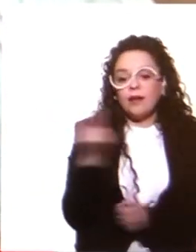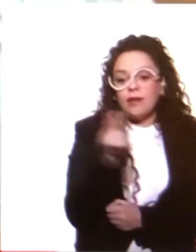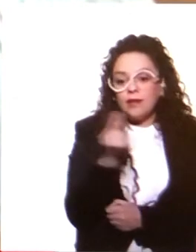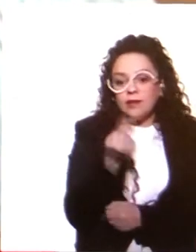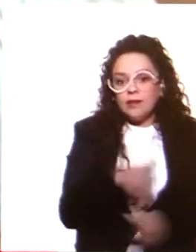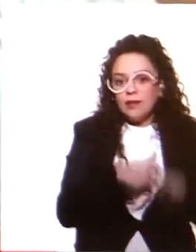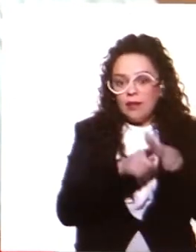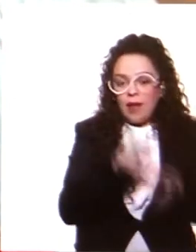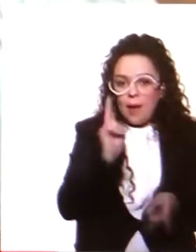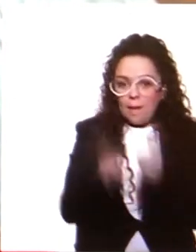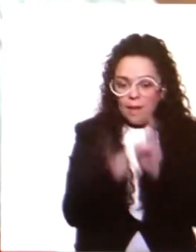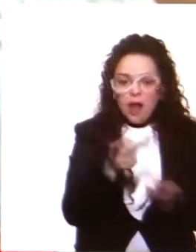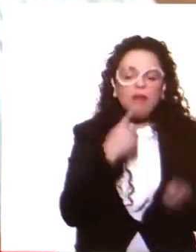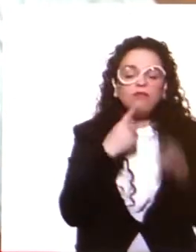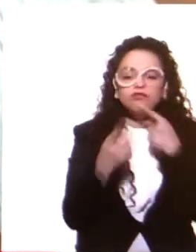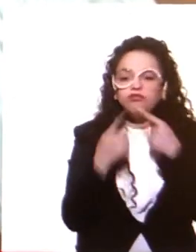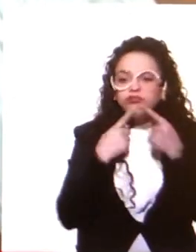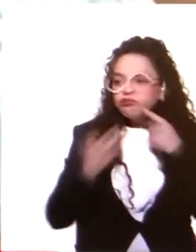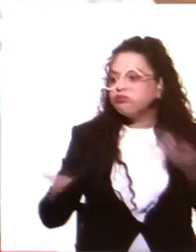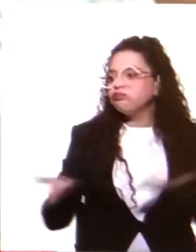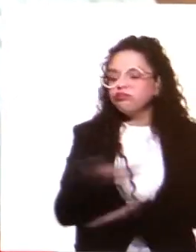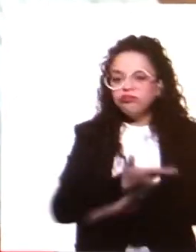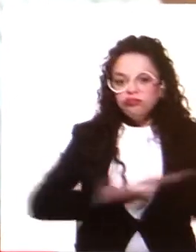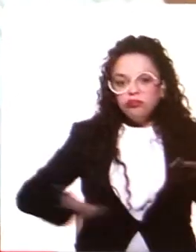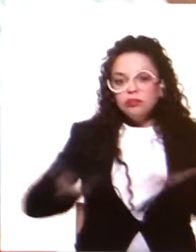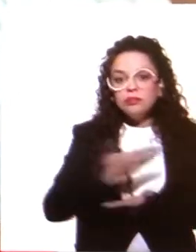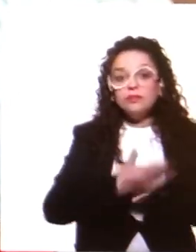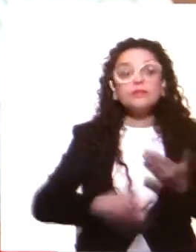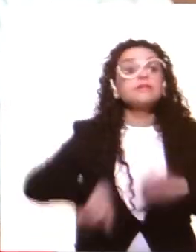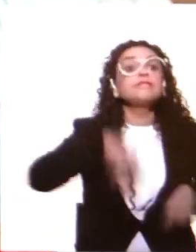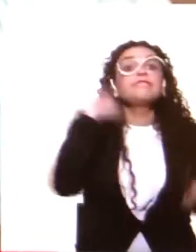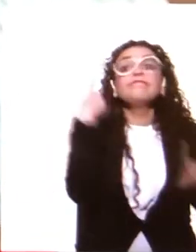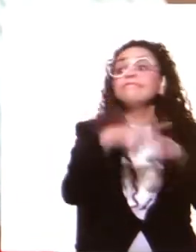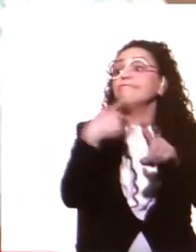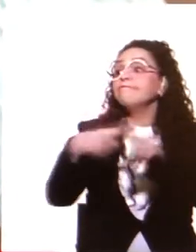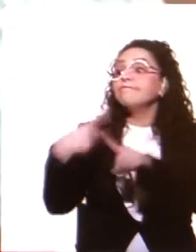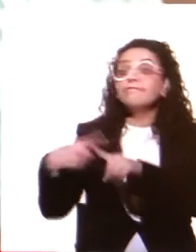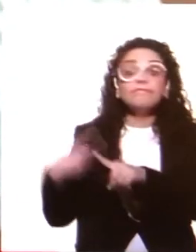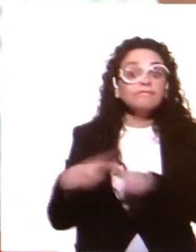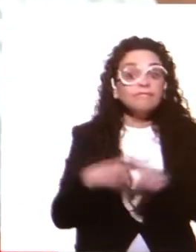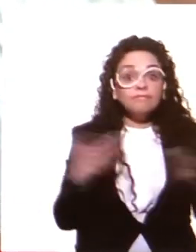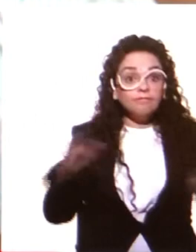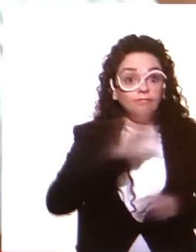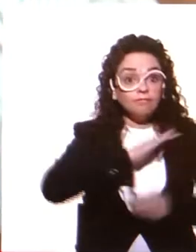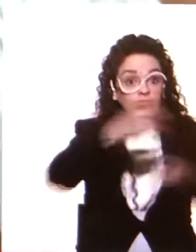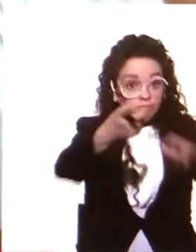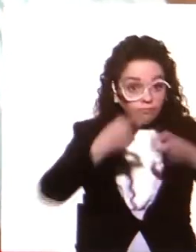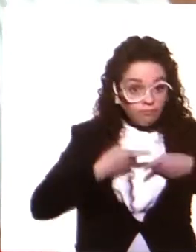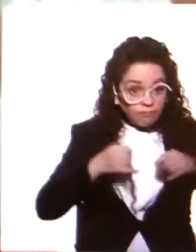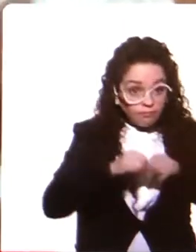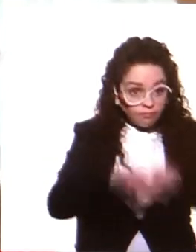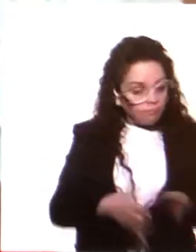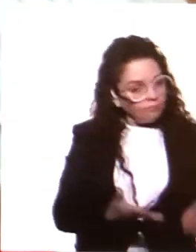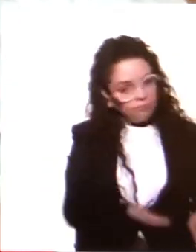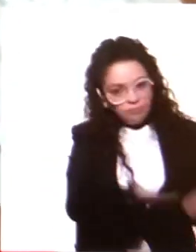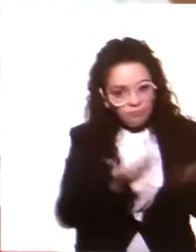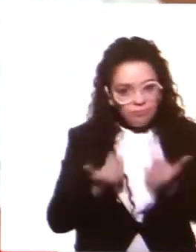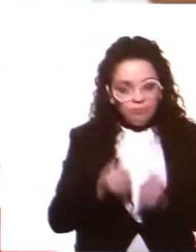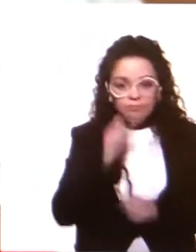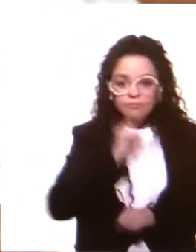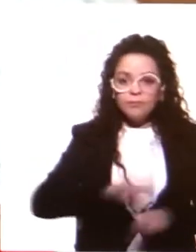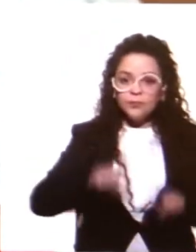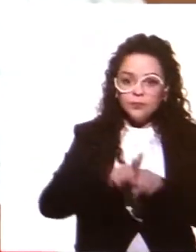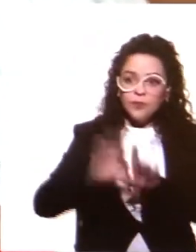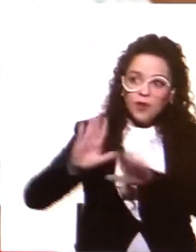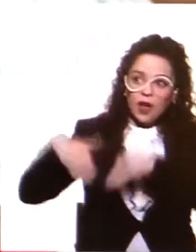tienen las mujeres a manifestarse pero por seguro van a ir infiltradas por seguro van a meter infiltradas o